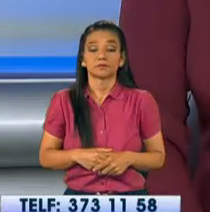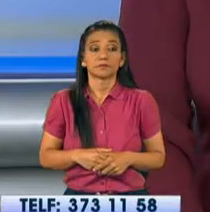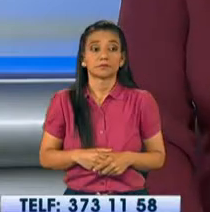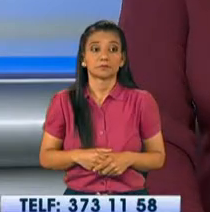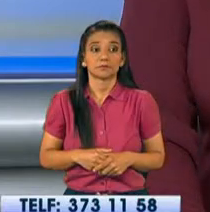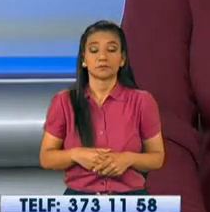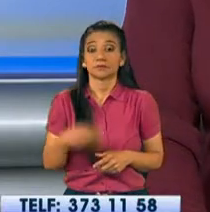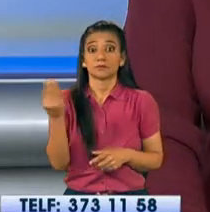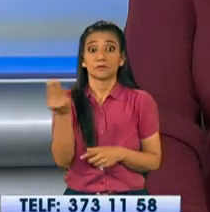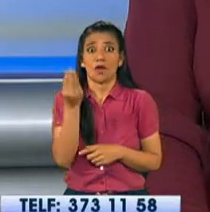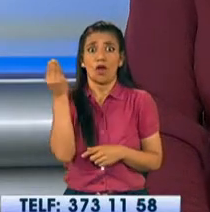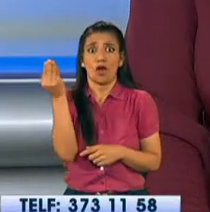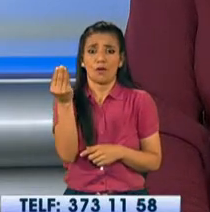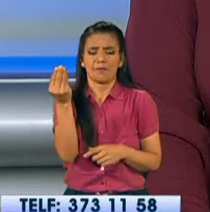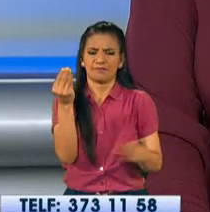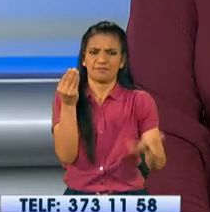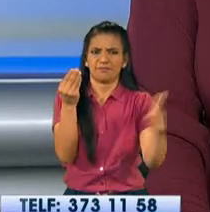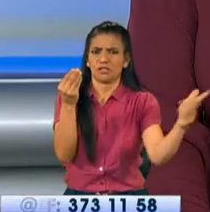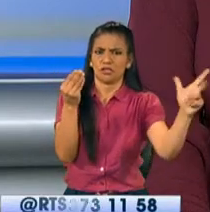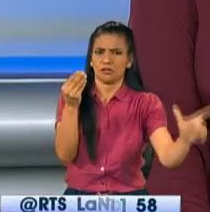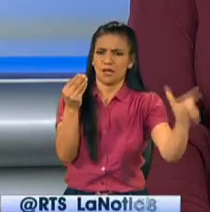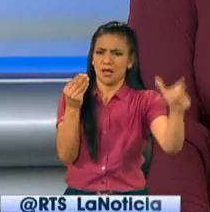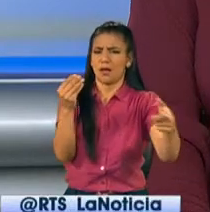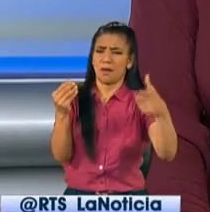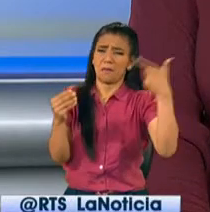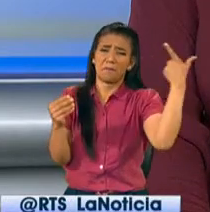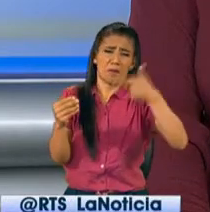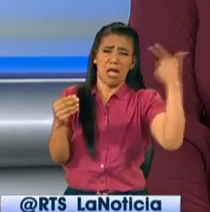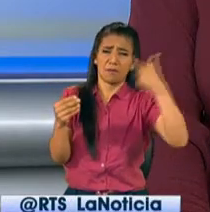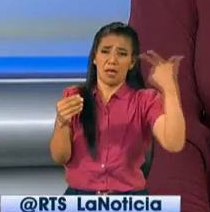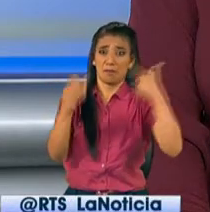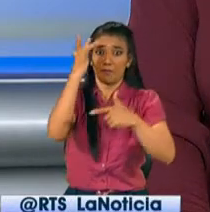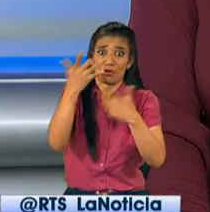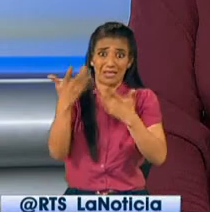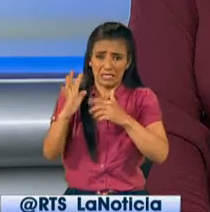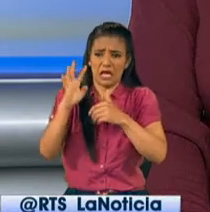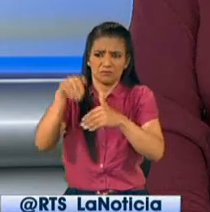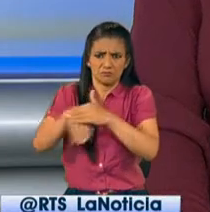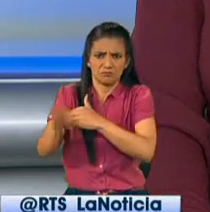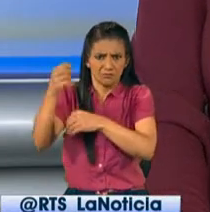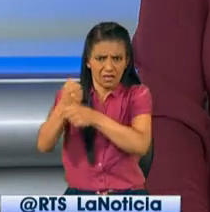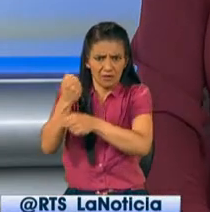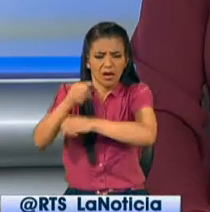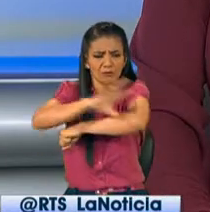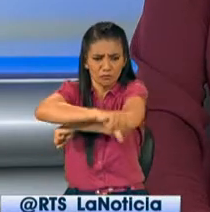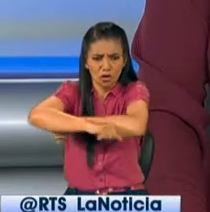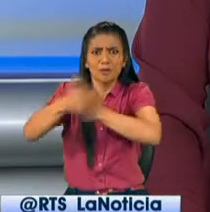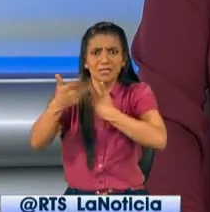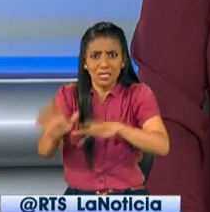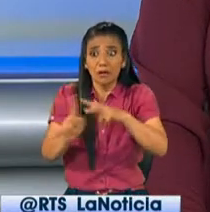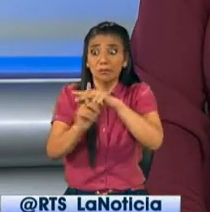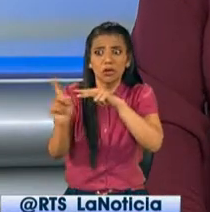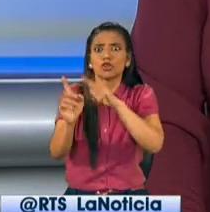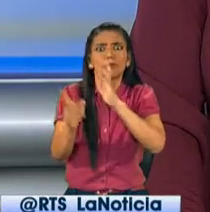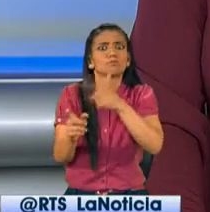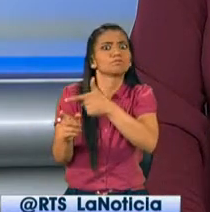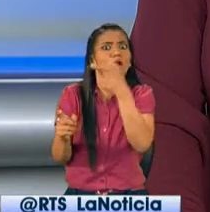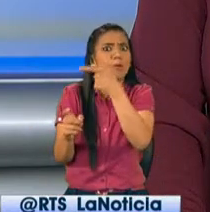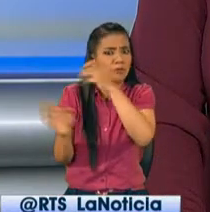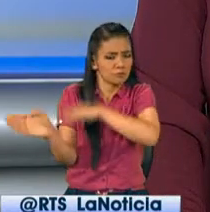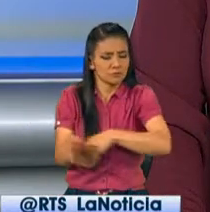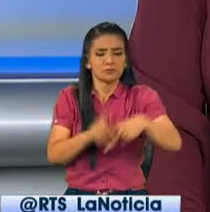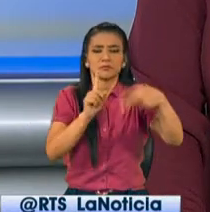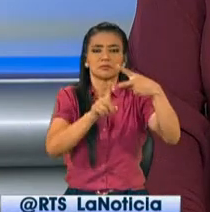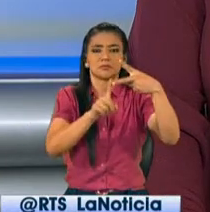Un joven fue baleado por delincuentes que, no conformes con llevarse el dinero del lugar donde laboraba, dispararon antes de huir. En otro caso, un